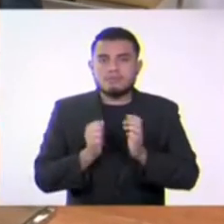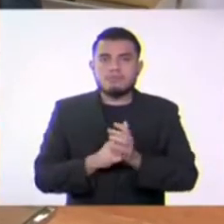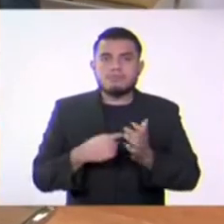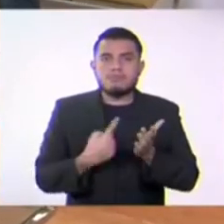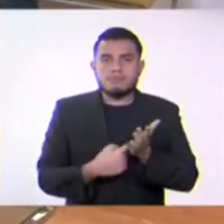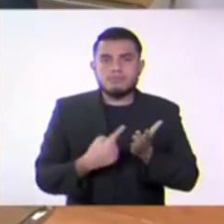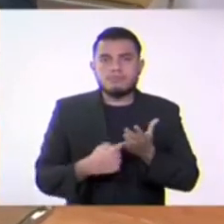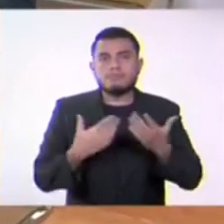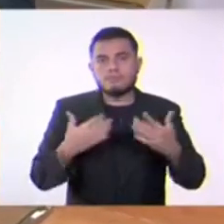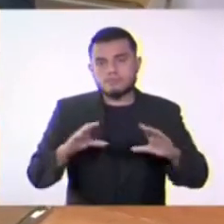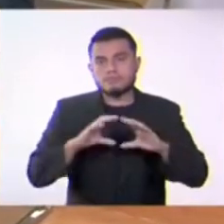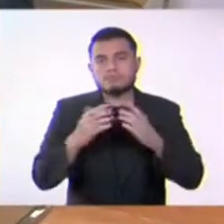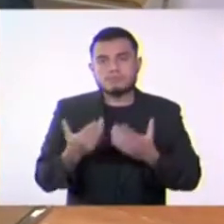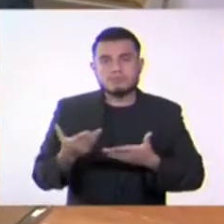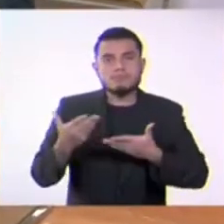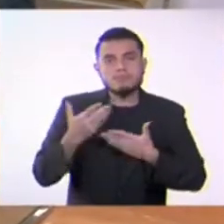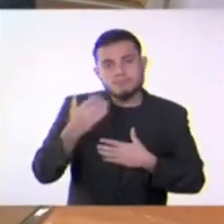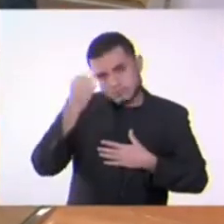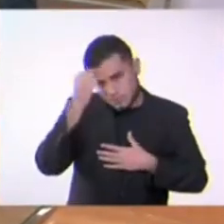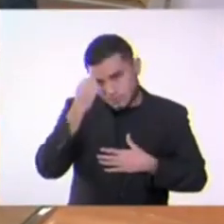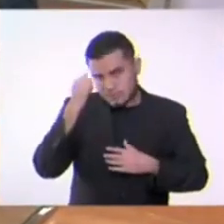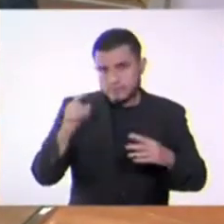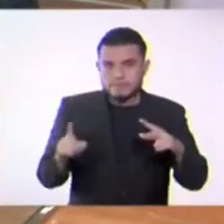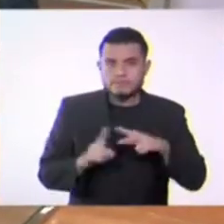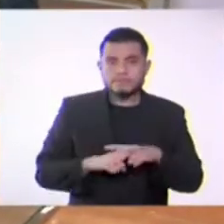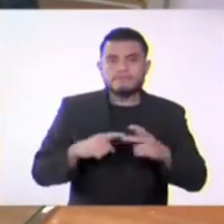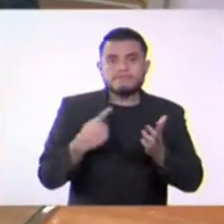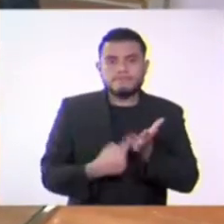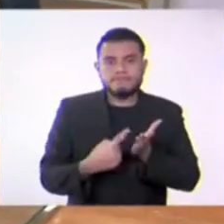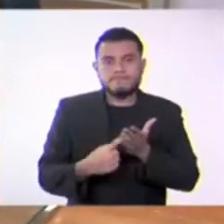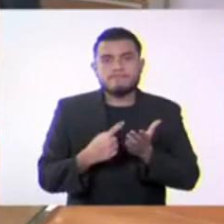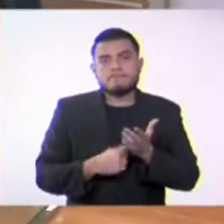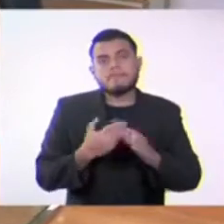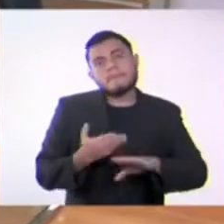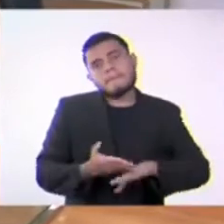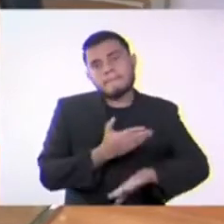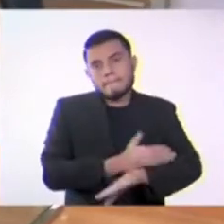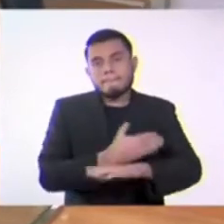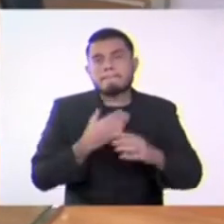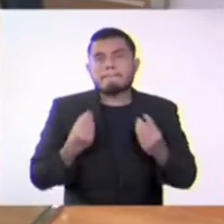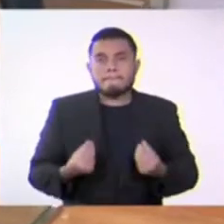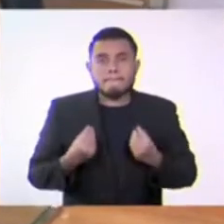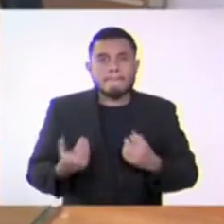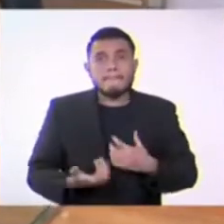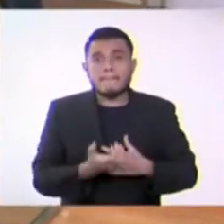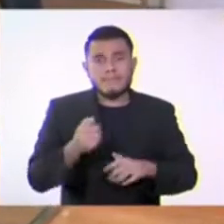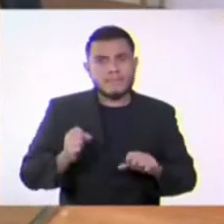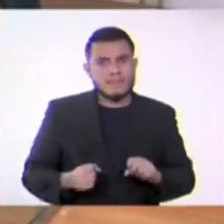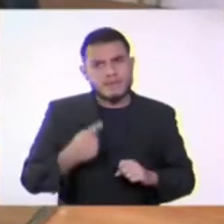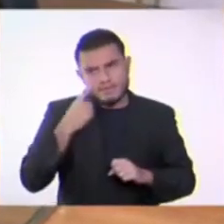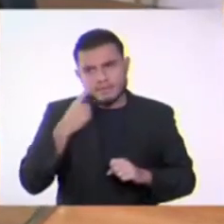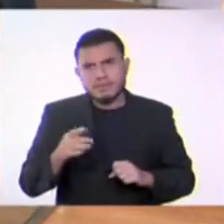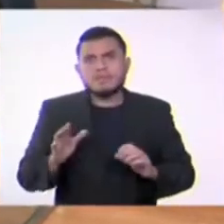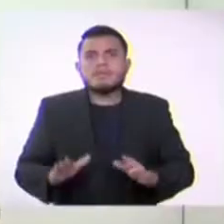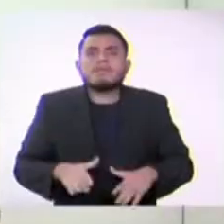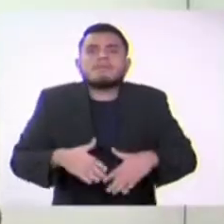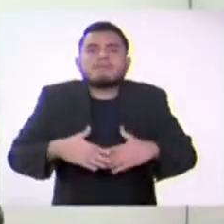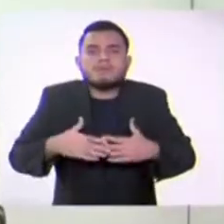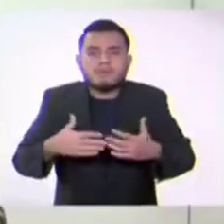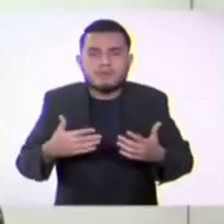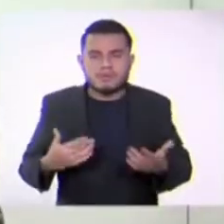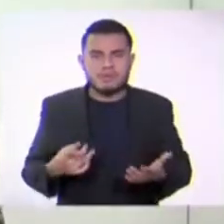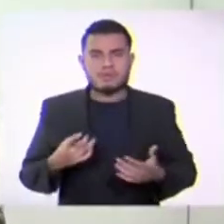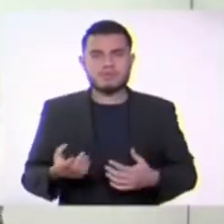hemos recibido, que hubo conflictos antes. Pero ¿cómo podemos definir y por qué se dan estos